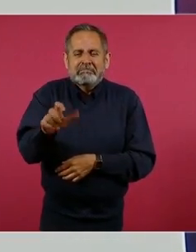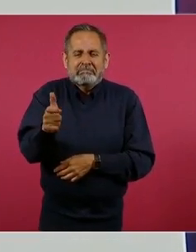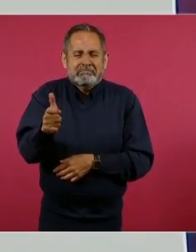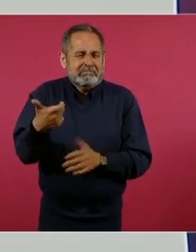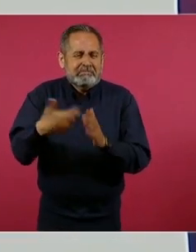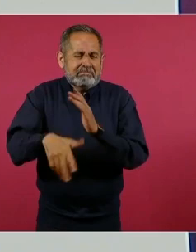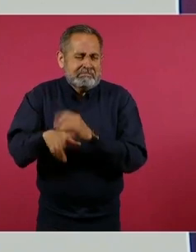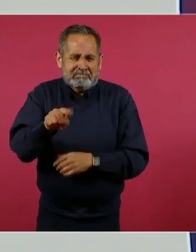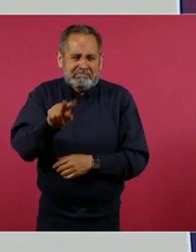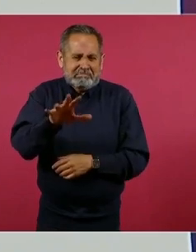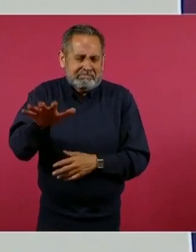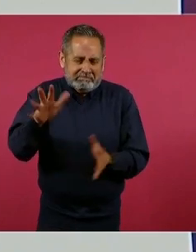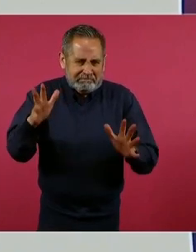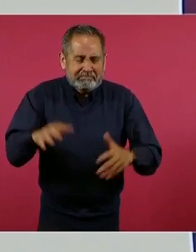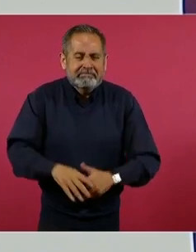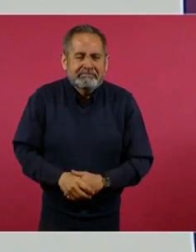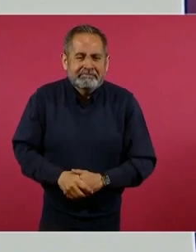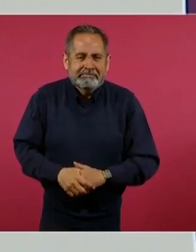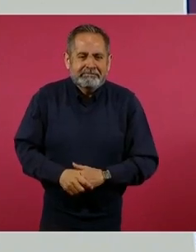2,000, 2,500 pesos.